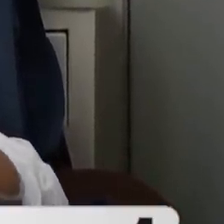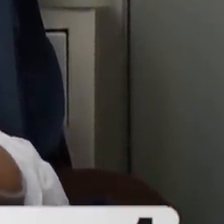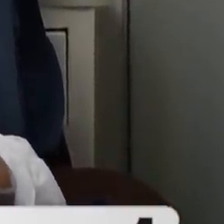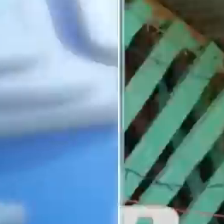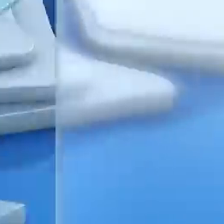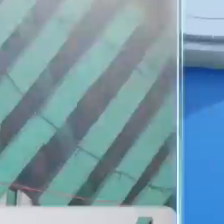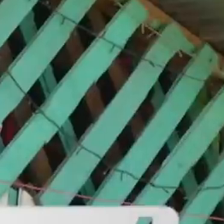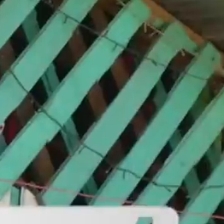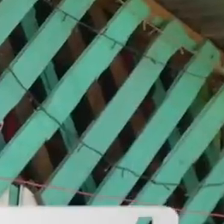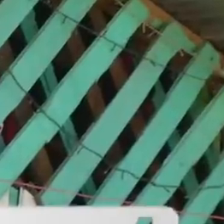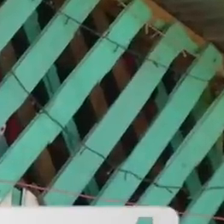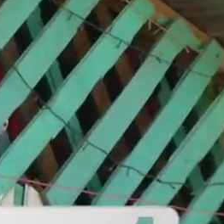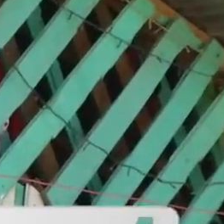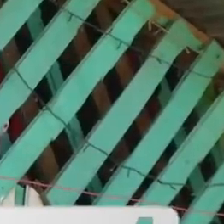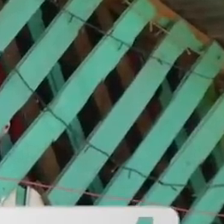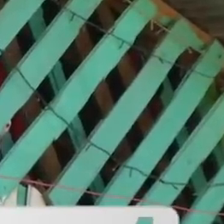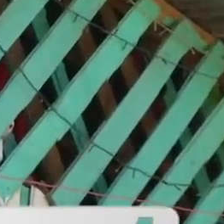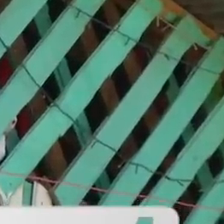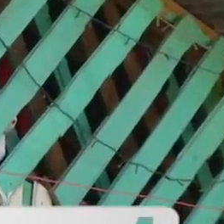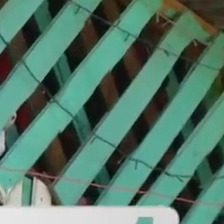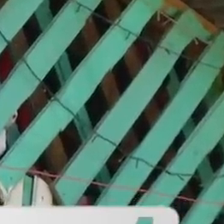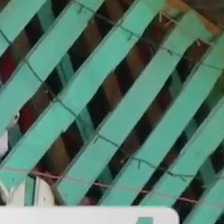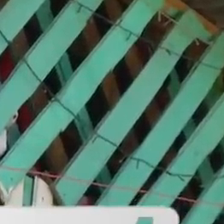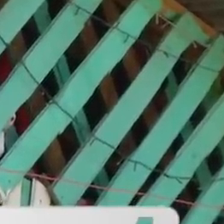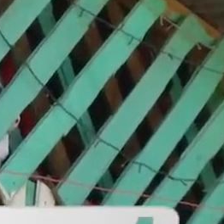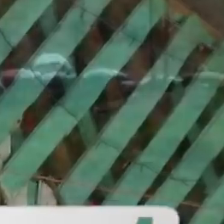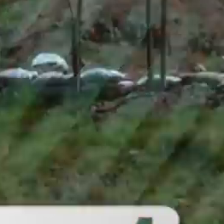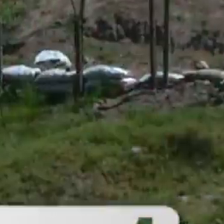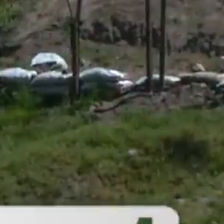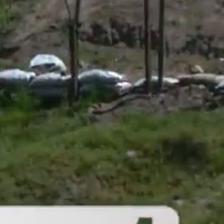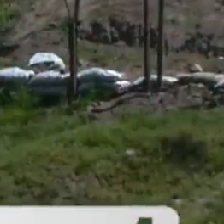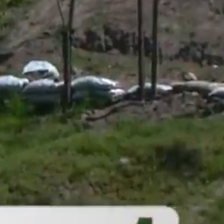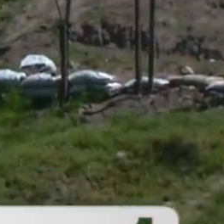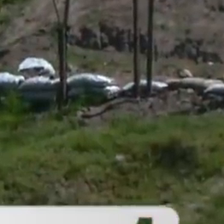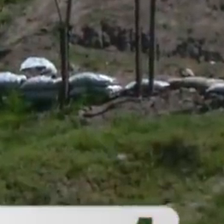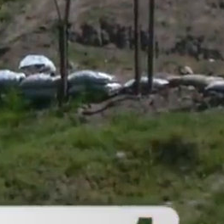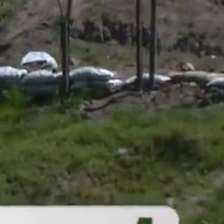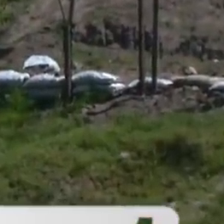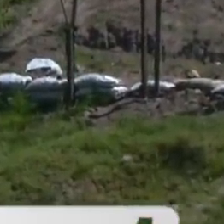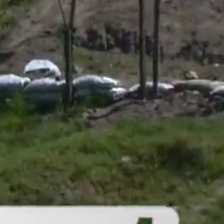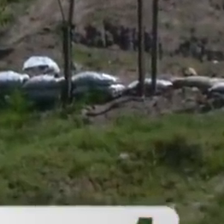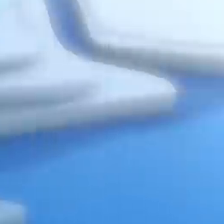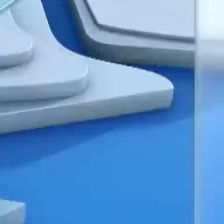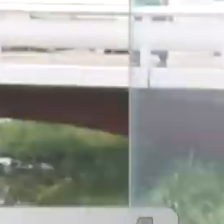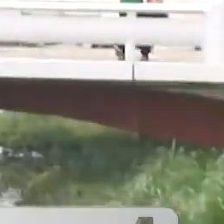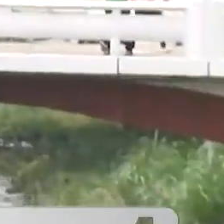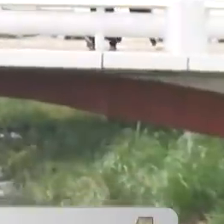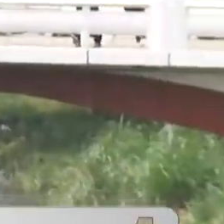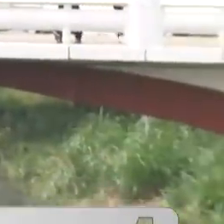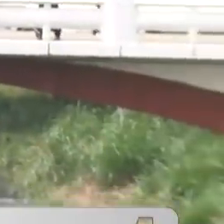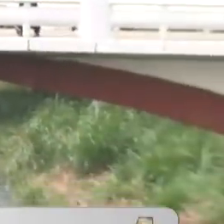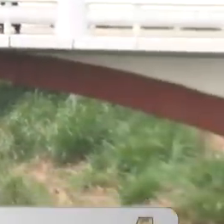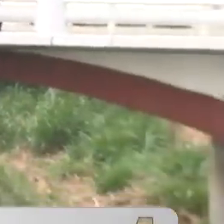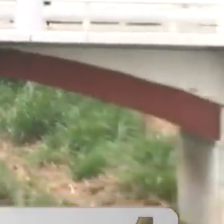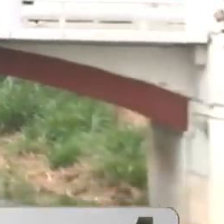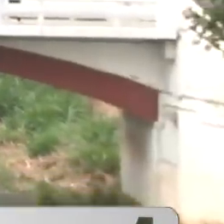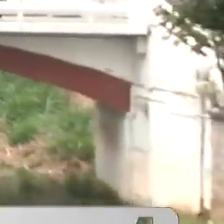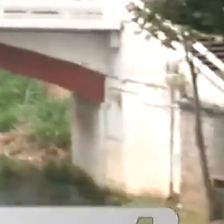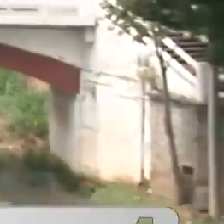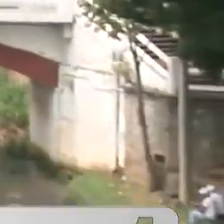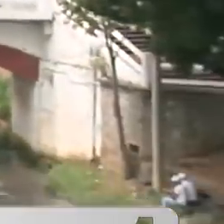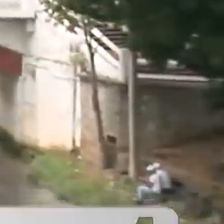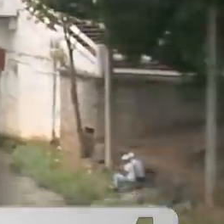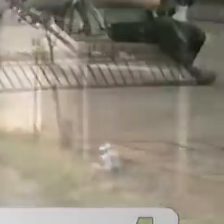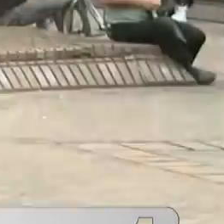cervical. Siguen apareciendo trapos rojos en localidades de Bogotá. Cali con cuarentena